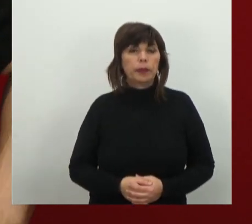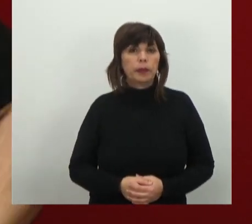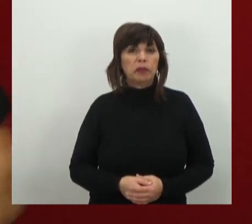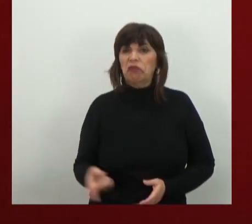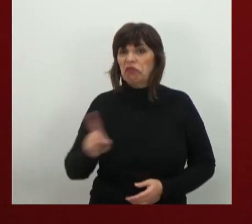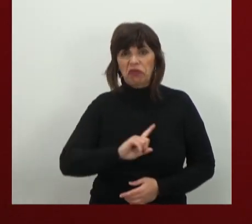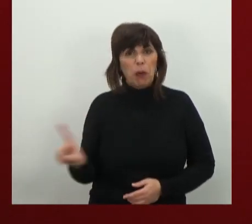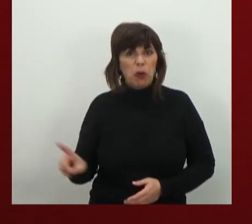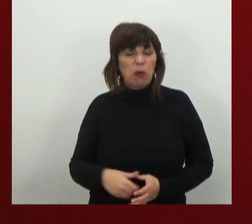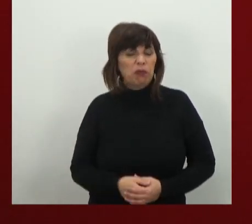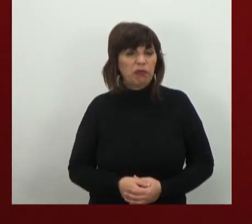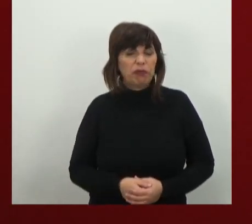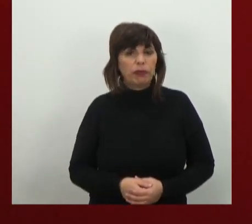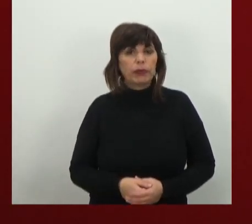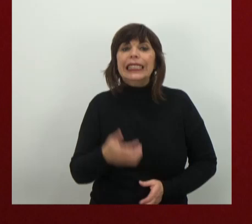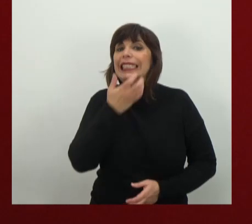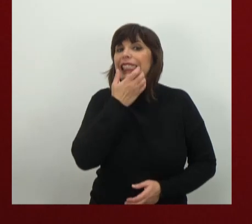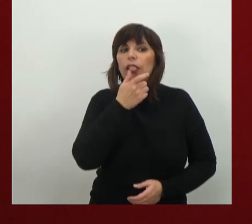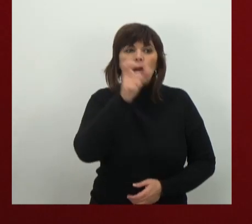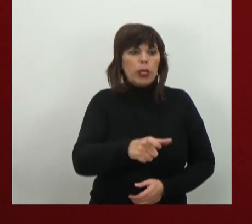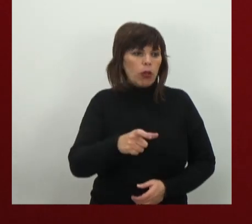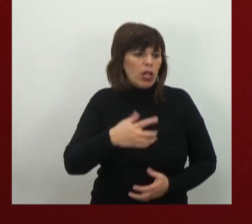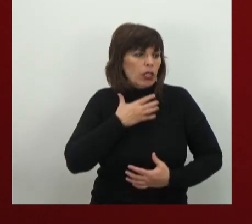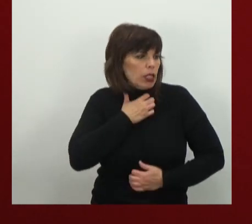Cuando uno se siente agobiado,